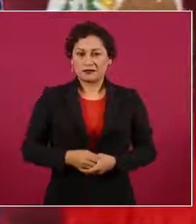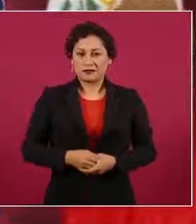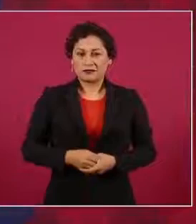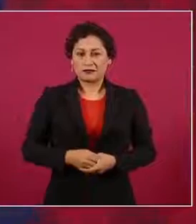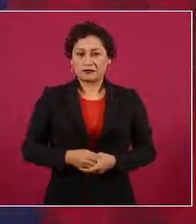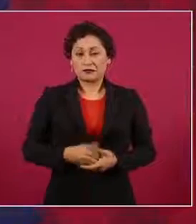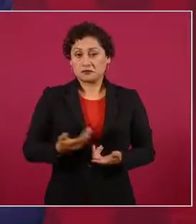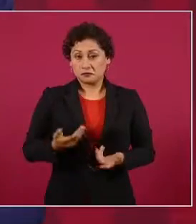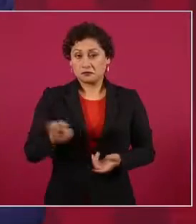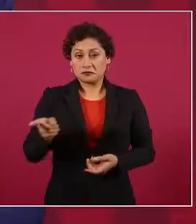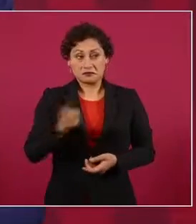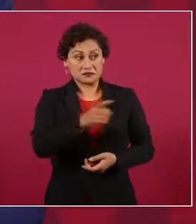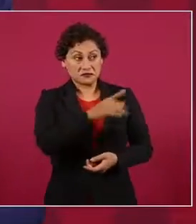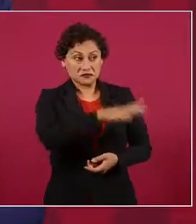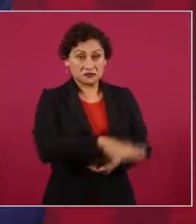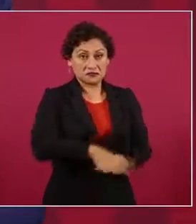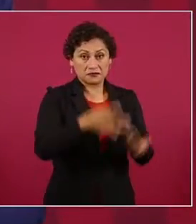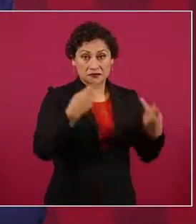al pueblo,